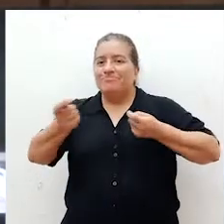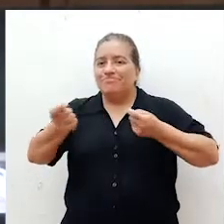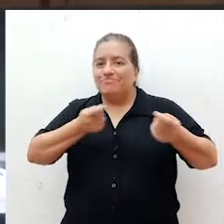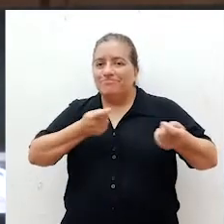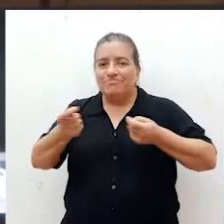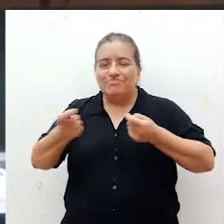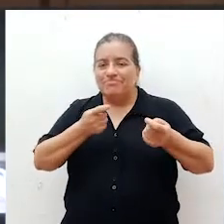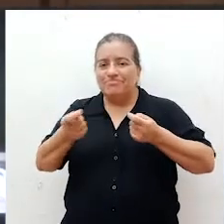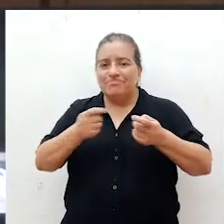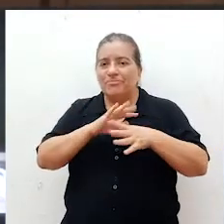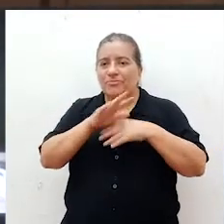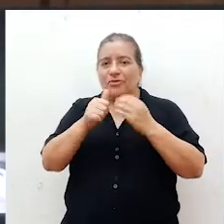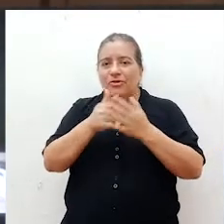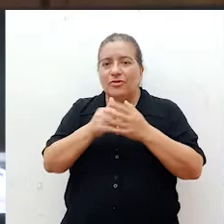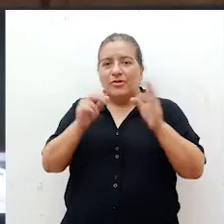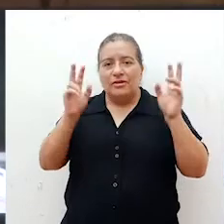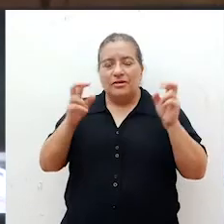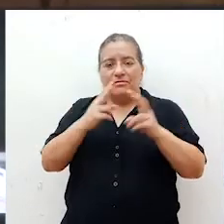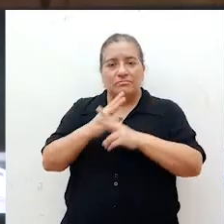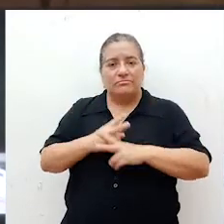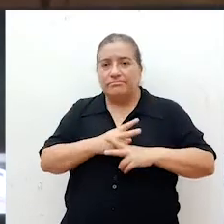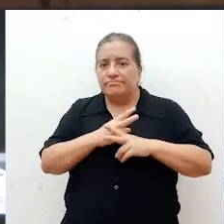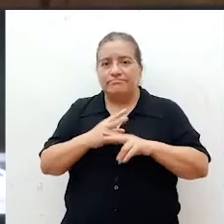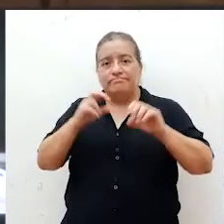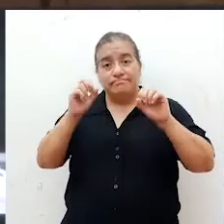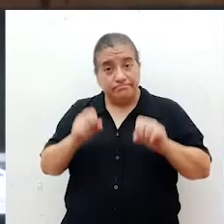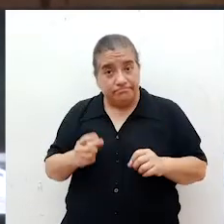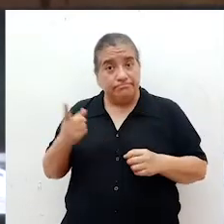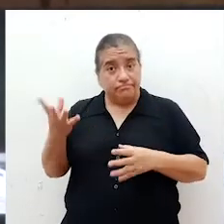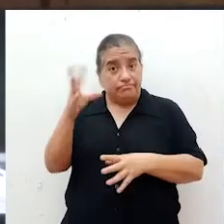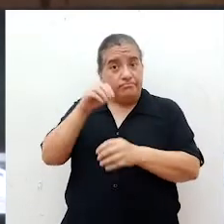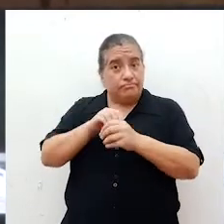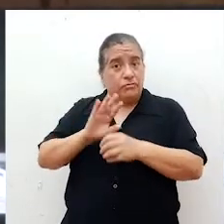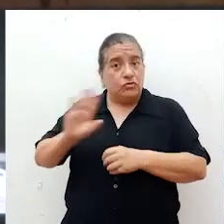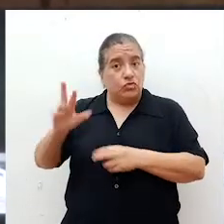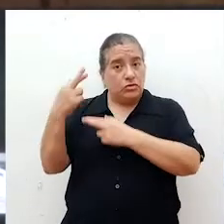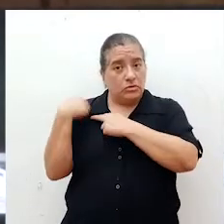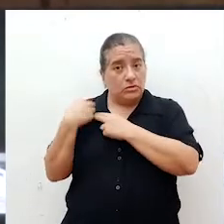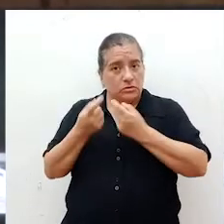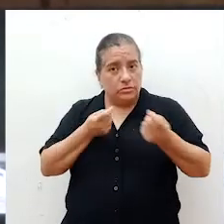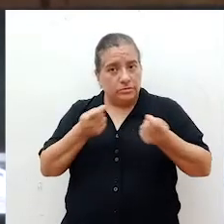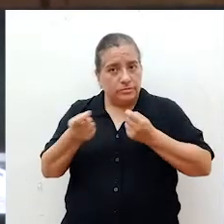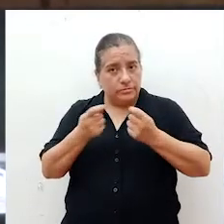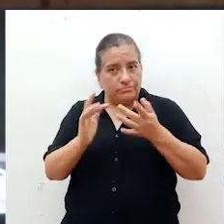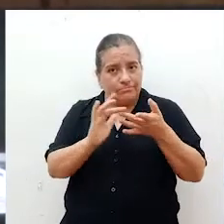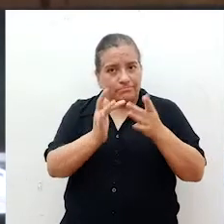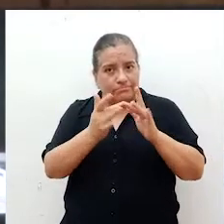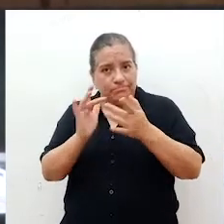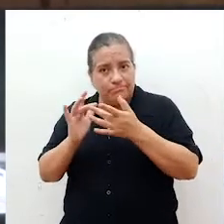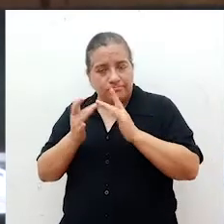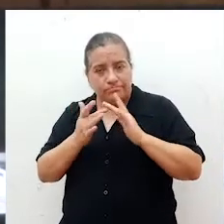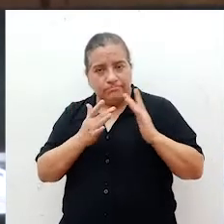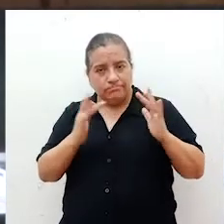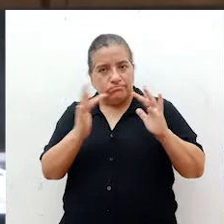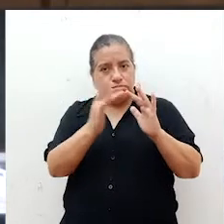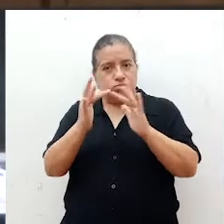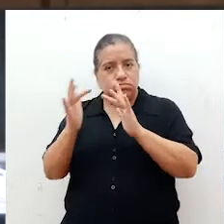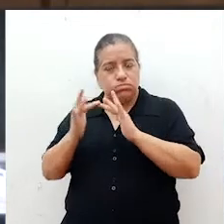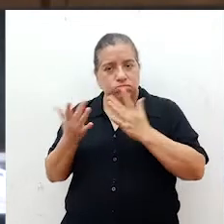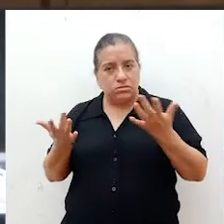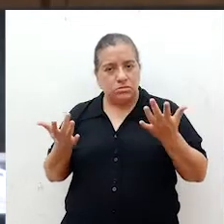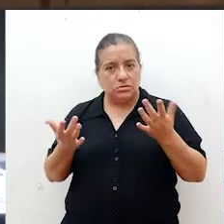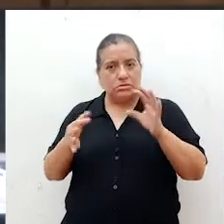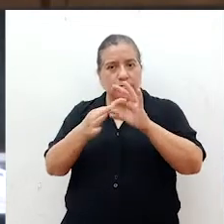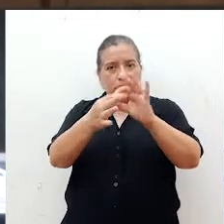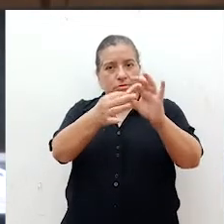dije, el Estado monopoliza la gestión sanitaria. Bueno, eso forma parte pues de su gestión, es